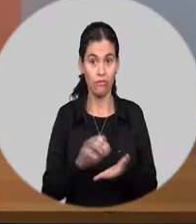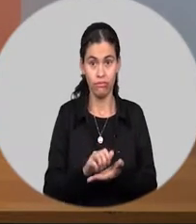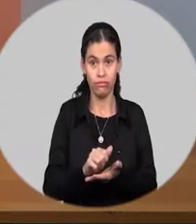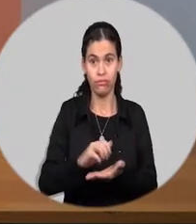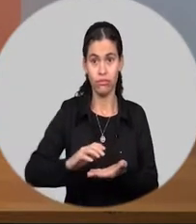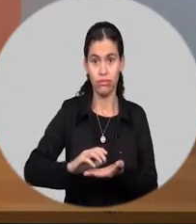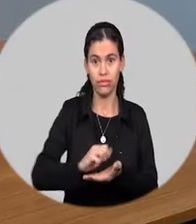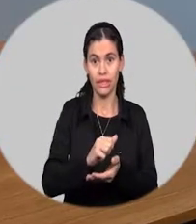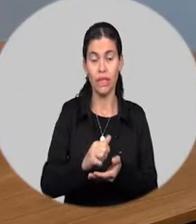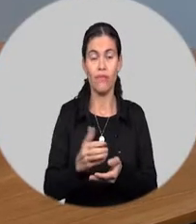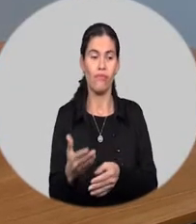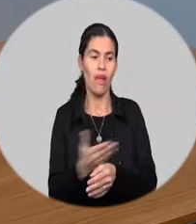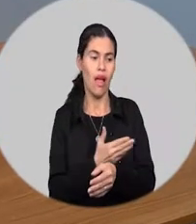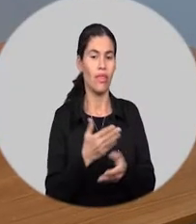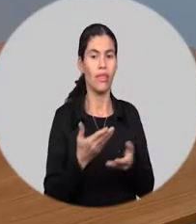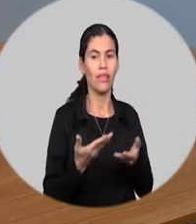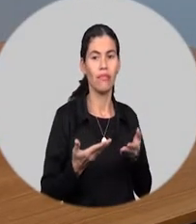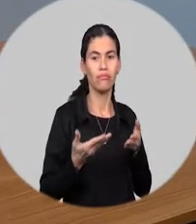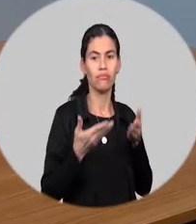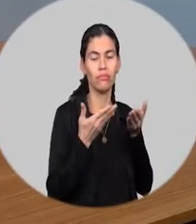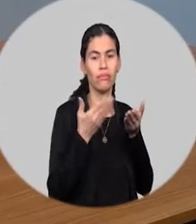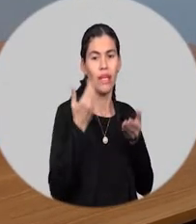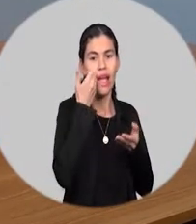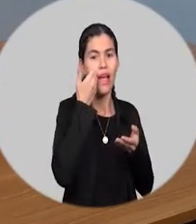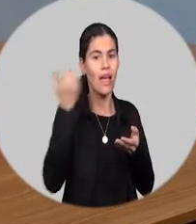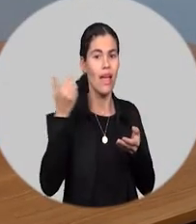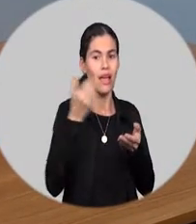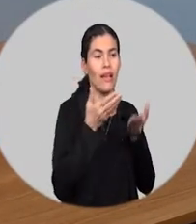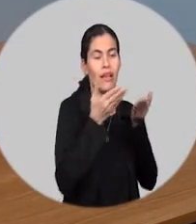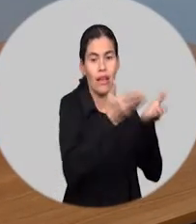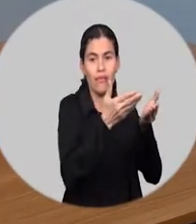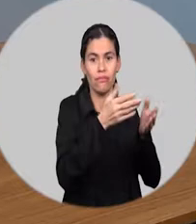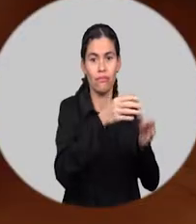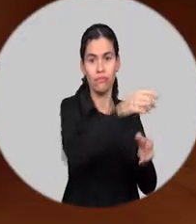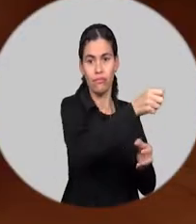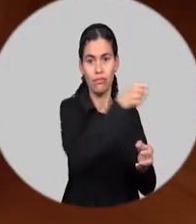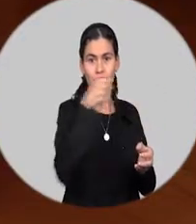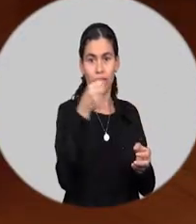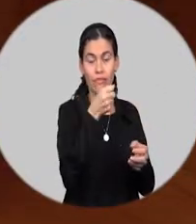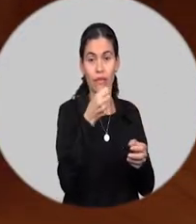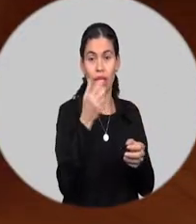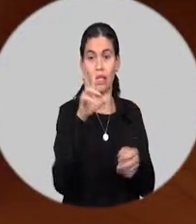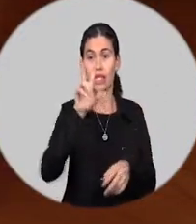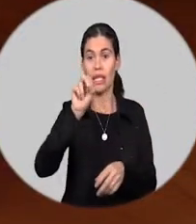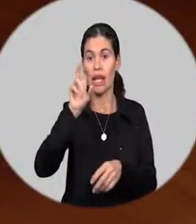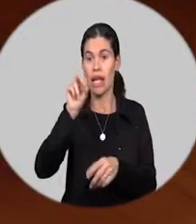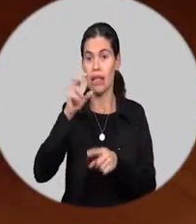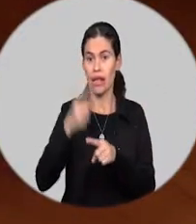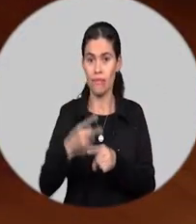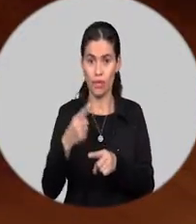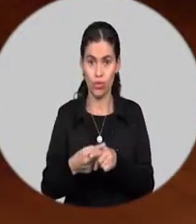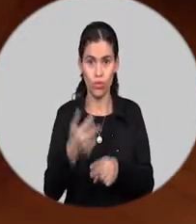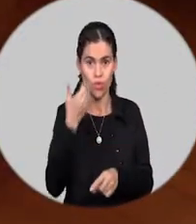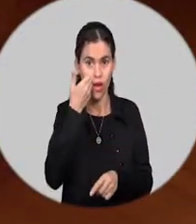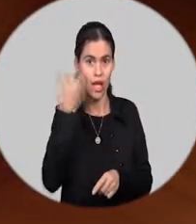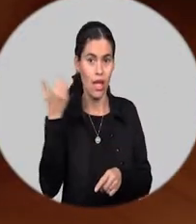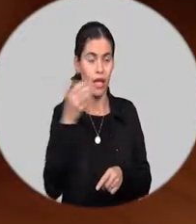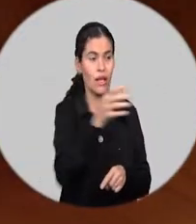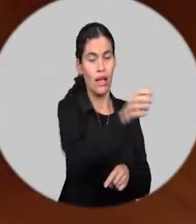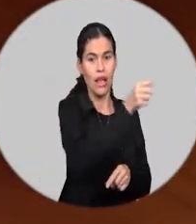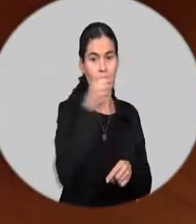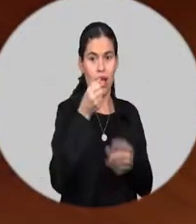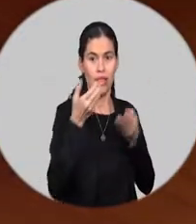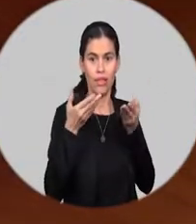dije, vamos a frizar. Por lo menos 30 minutos a la heladera tiene que ir.